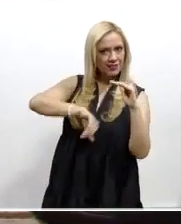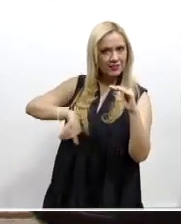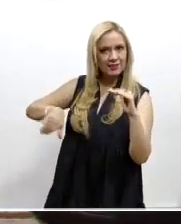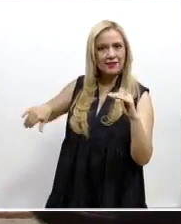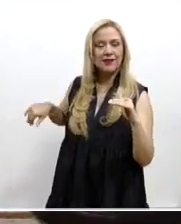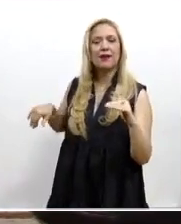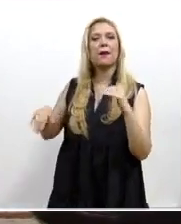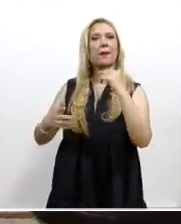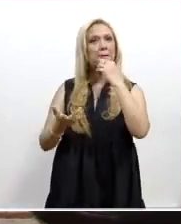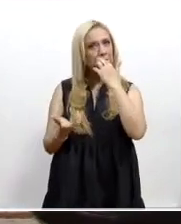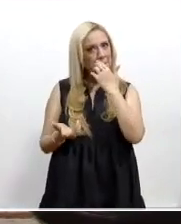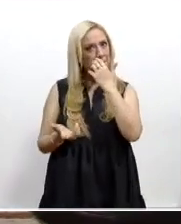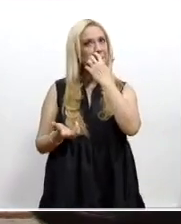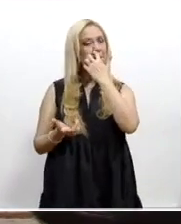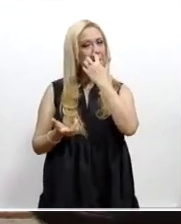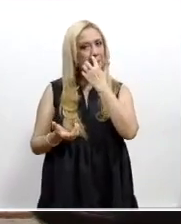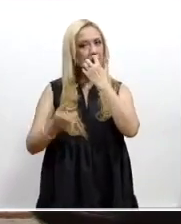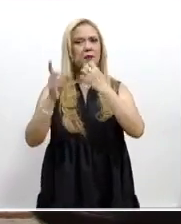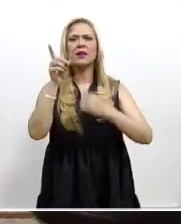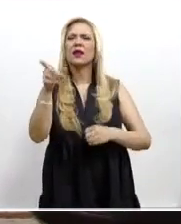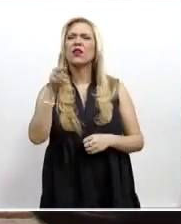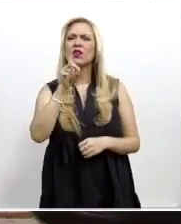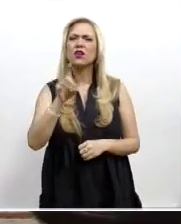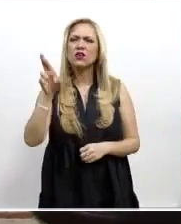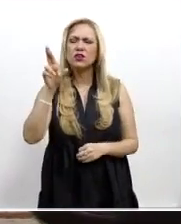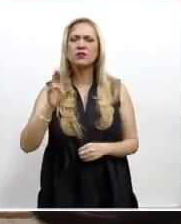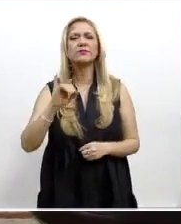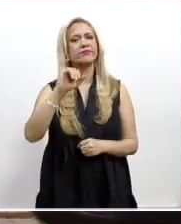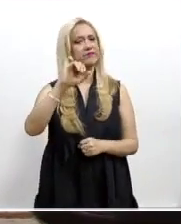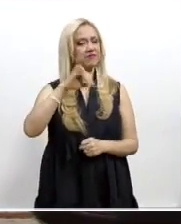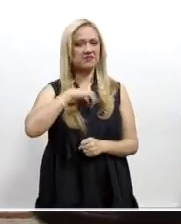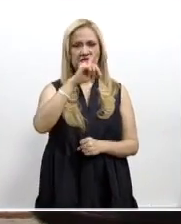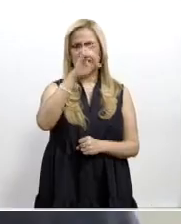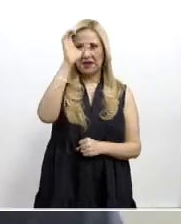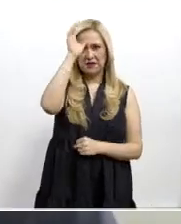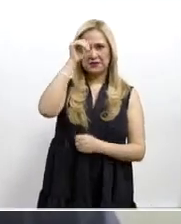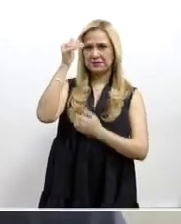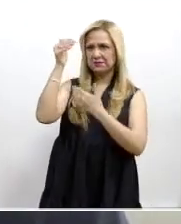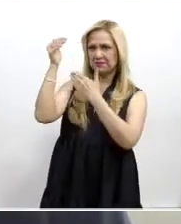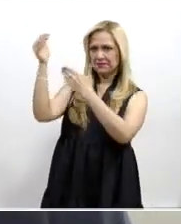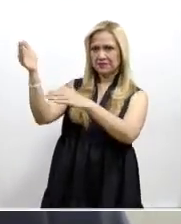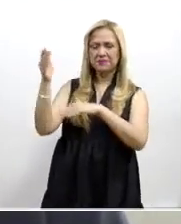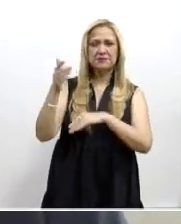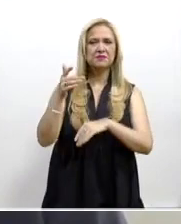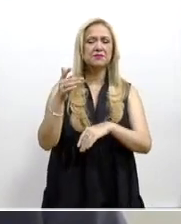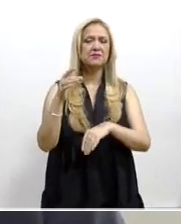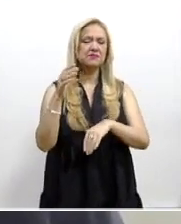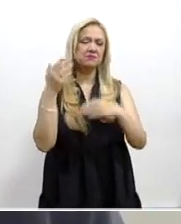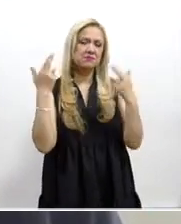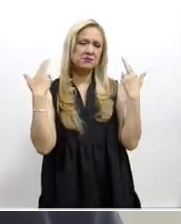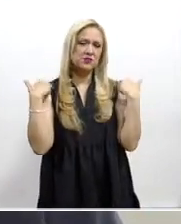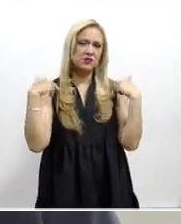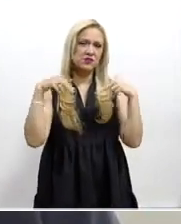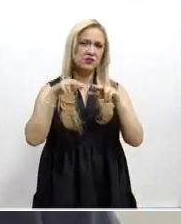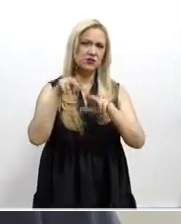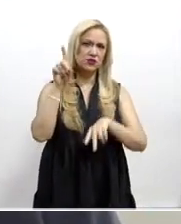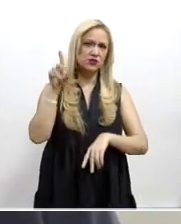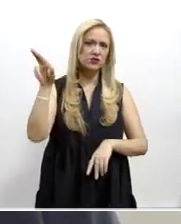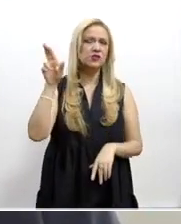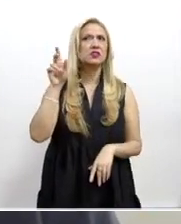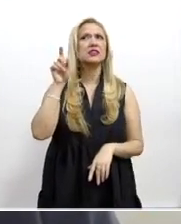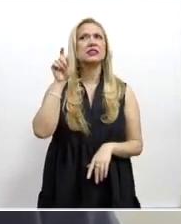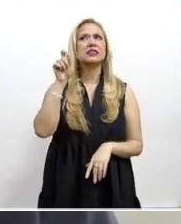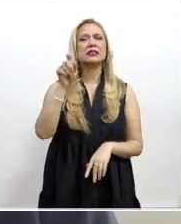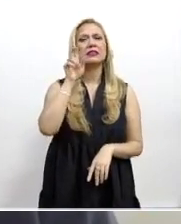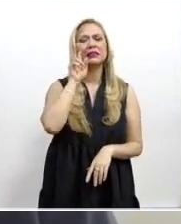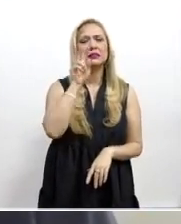Pues justamente una de las cosas que estoy de acuerdo con el doctor Miguel es cómo podemos ver que